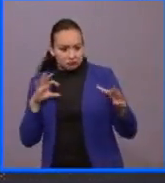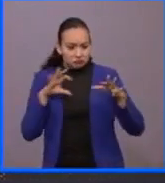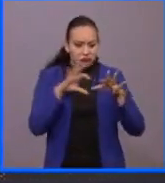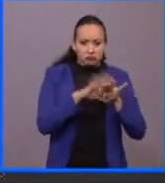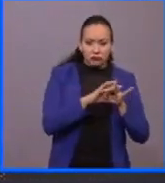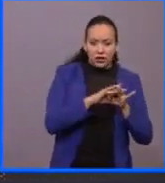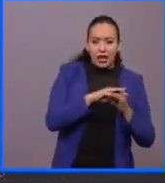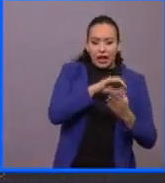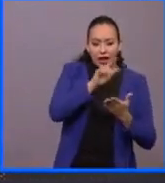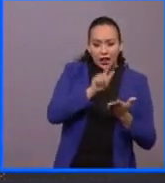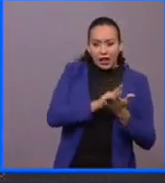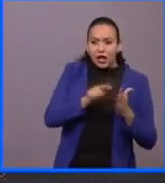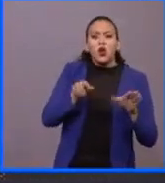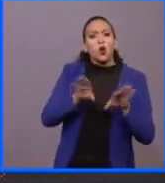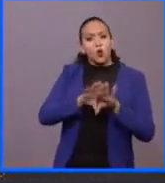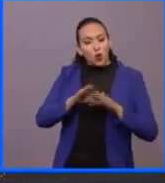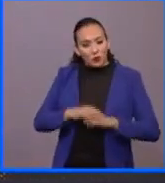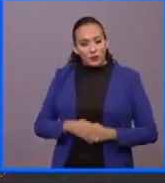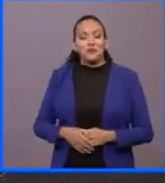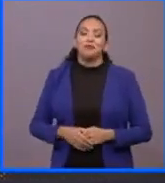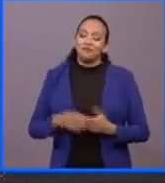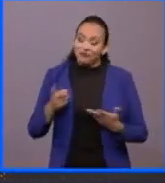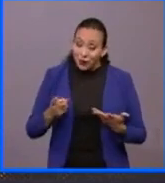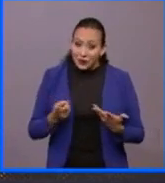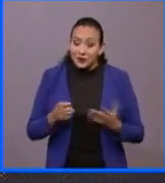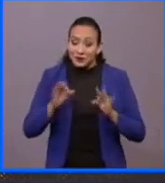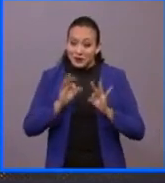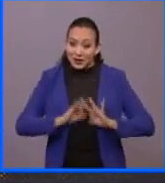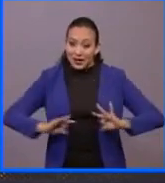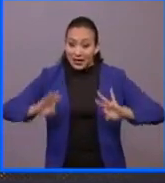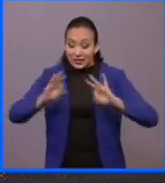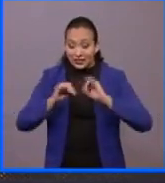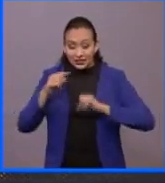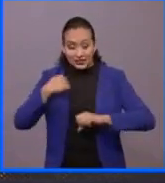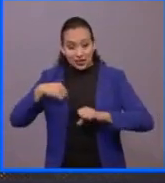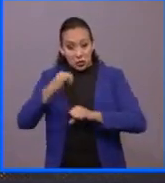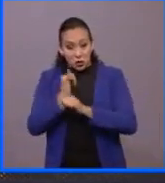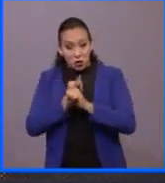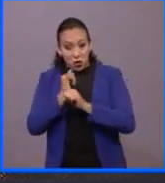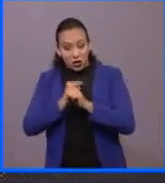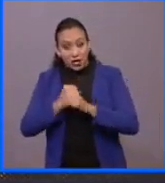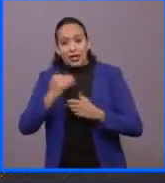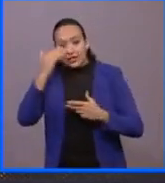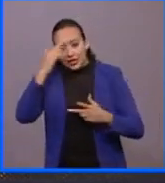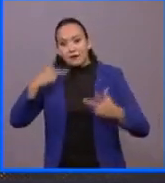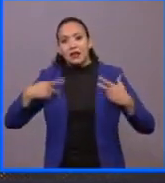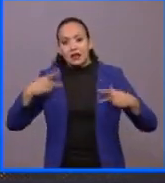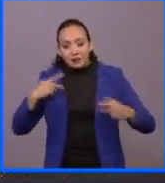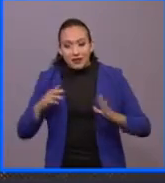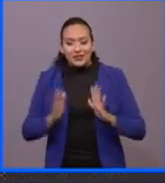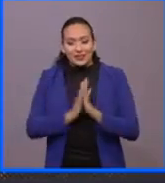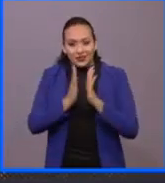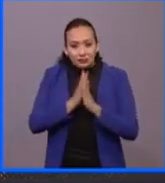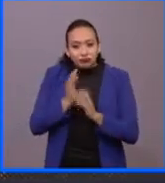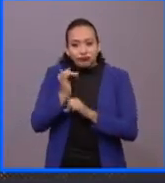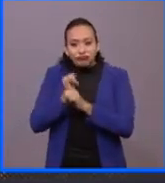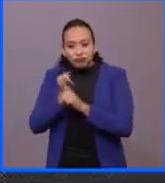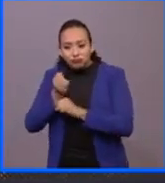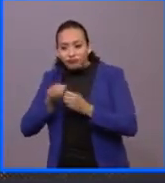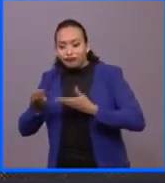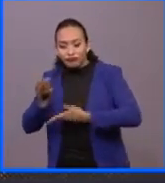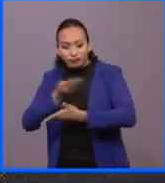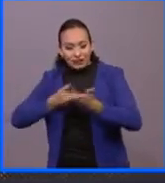las neurociencias tratando de limitar la situación de la respuesta directa de los participantes y tratando de entender